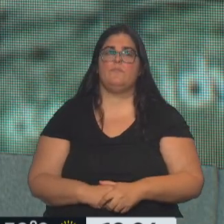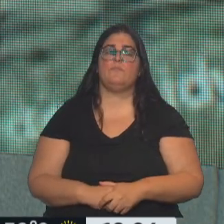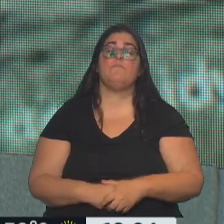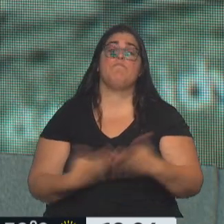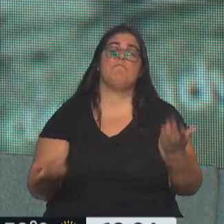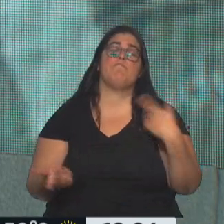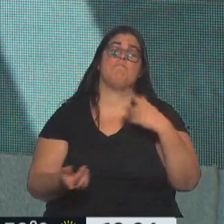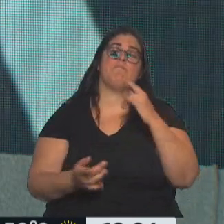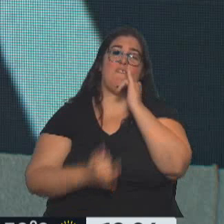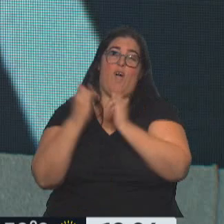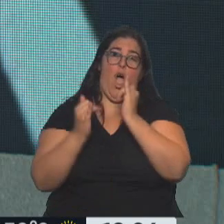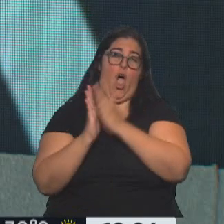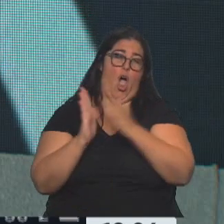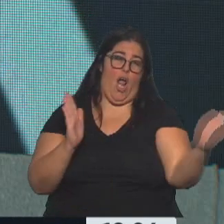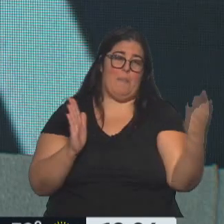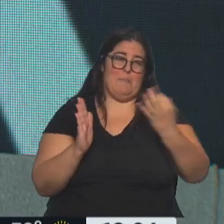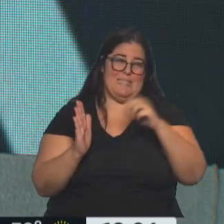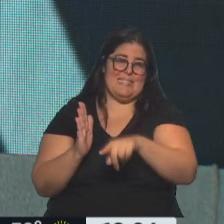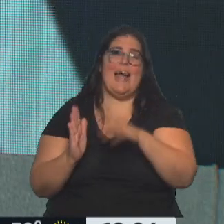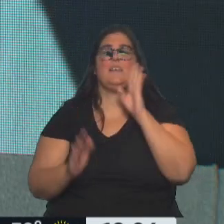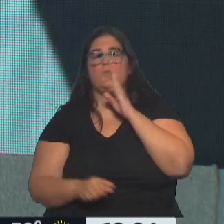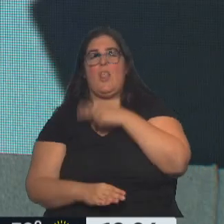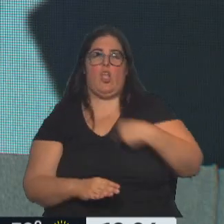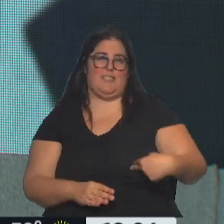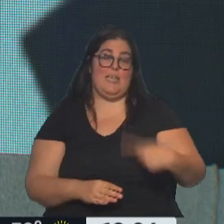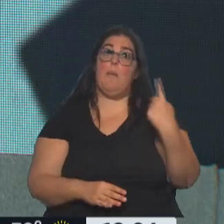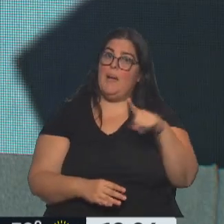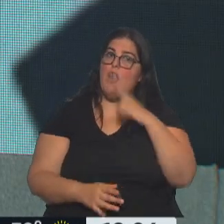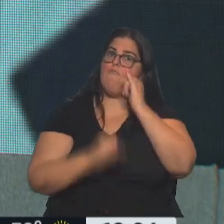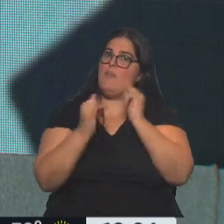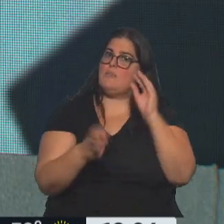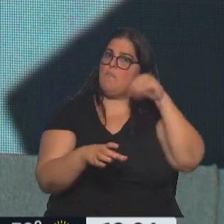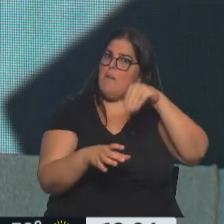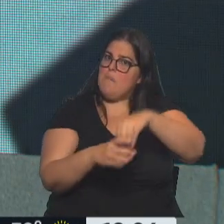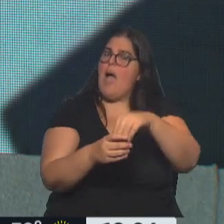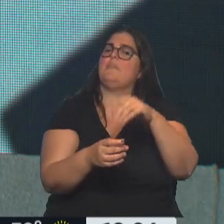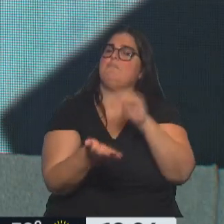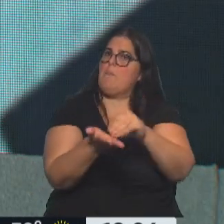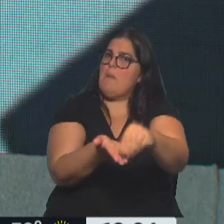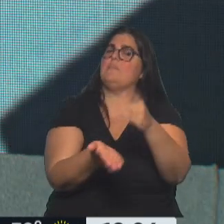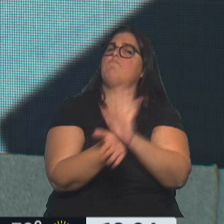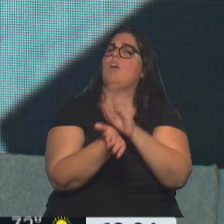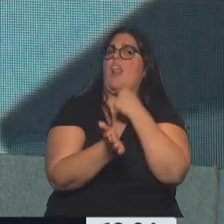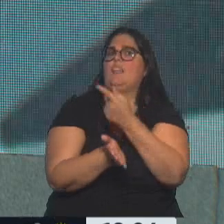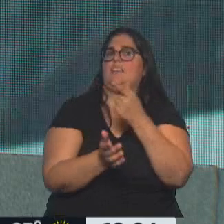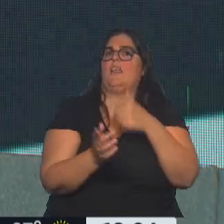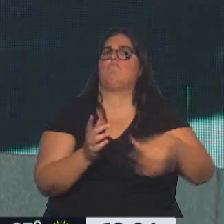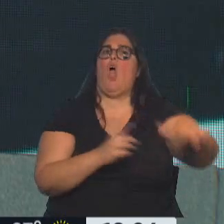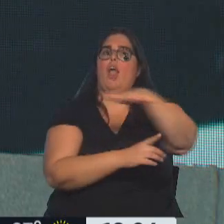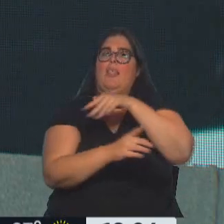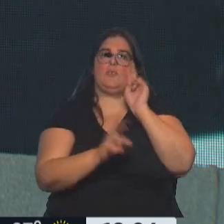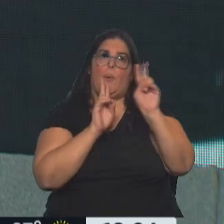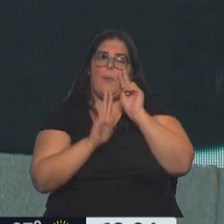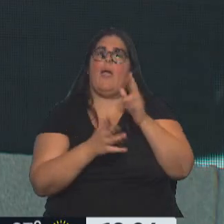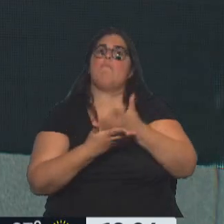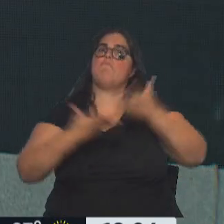Bueno, partíamos de este informe especial de Estados Unidos y China, pero con estos datos también nos da justamente un panorama un poco más amplio de lo que está